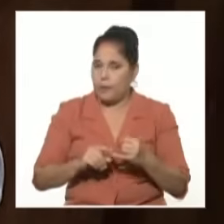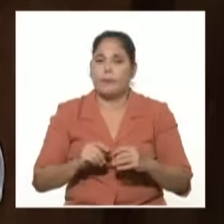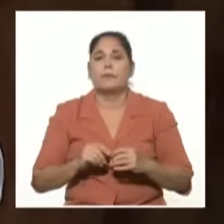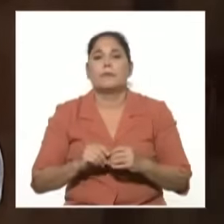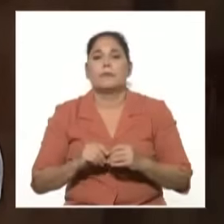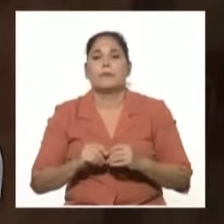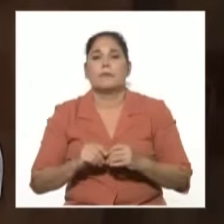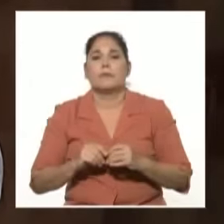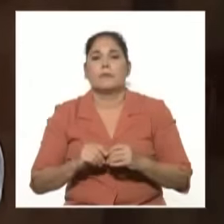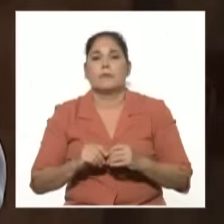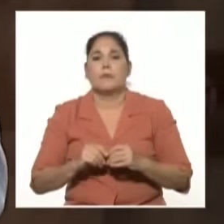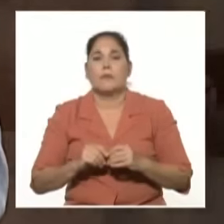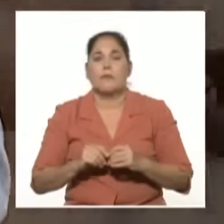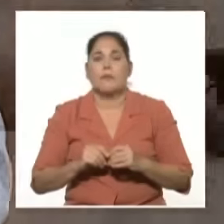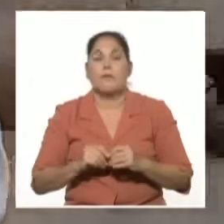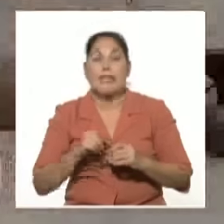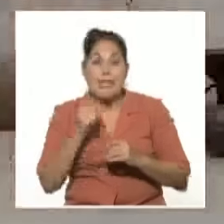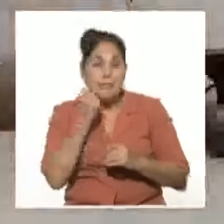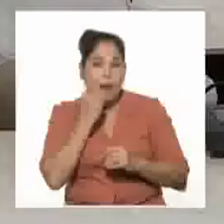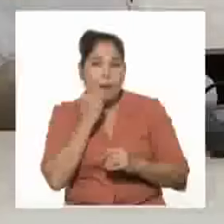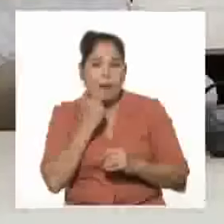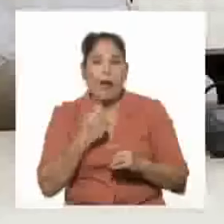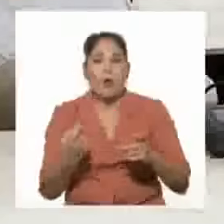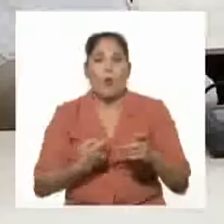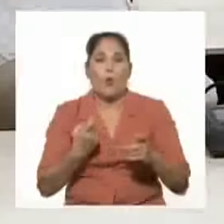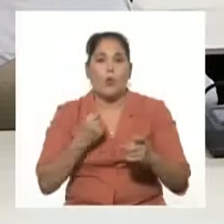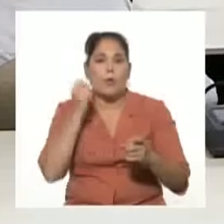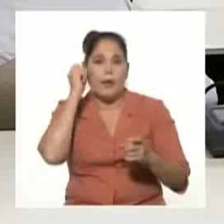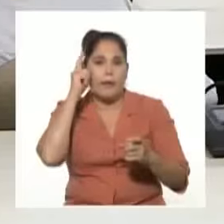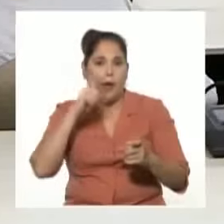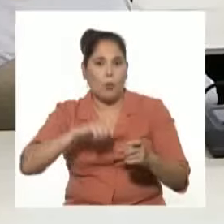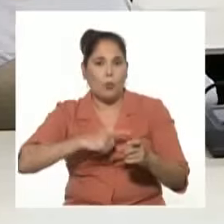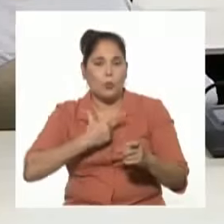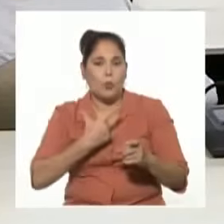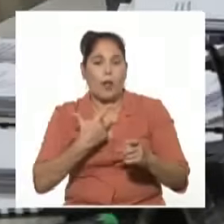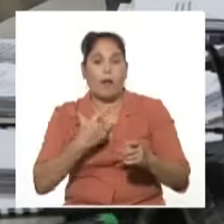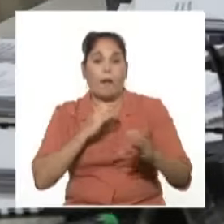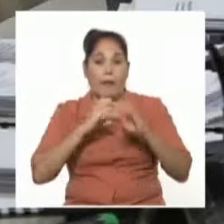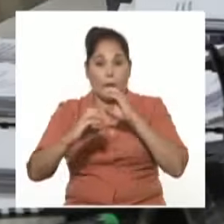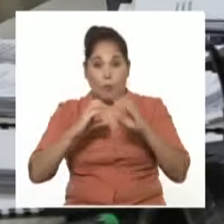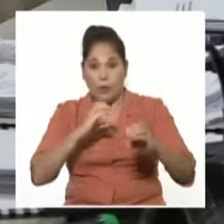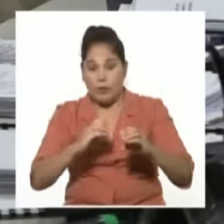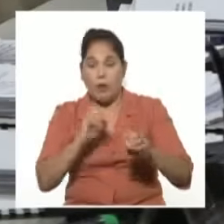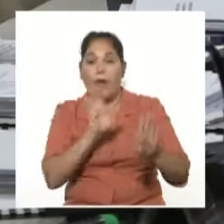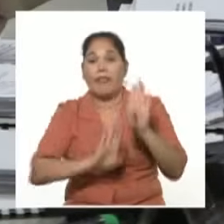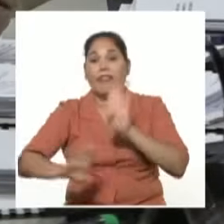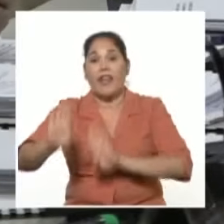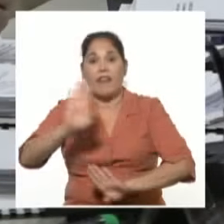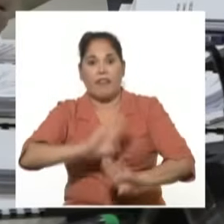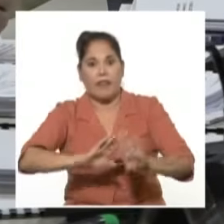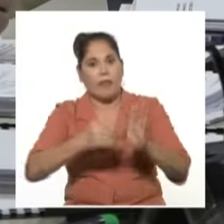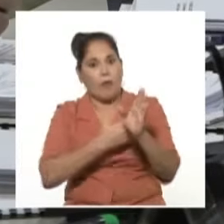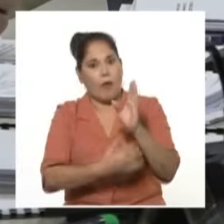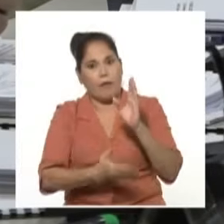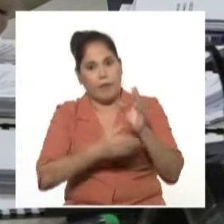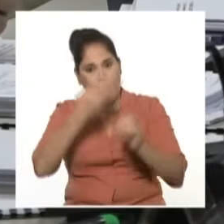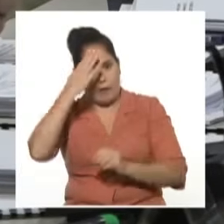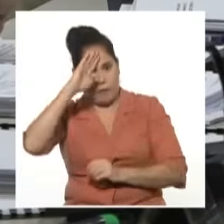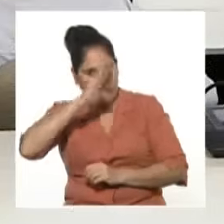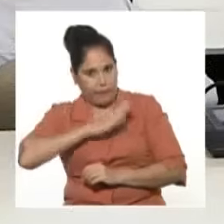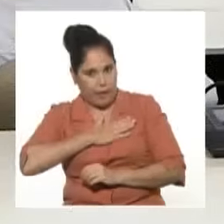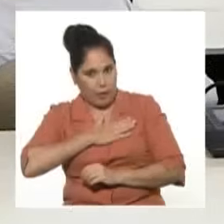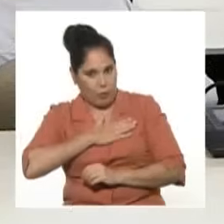la vida nacional e intensificar la batalla ideológica, cultural y comunicacional, defendiendo la verdad de Cuba frente a